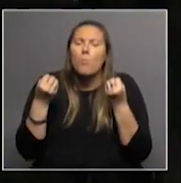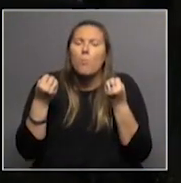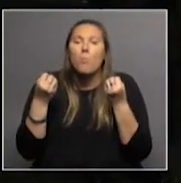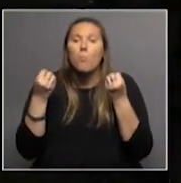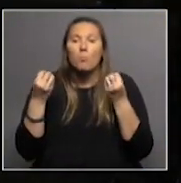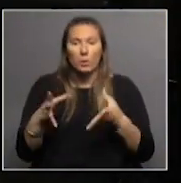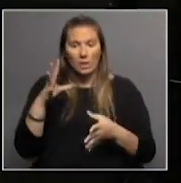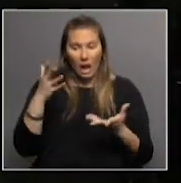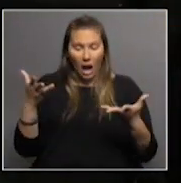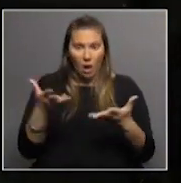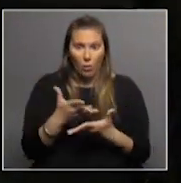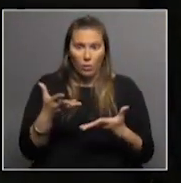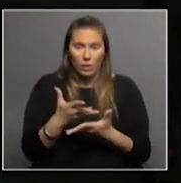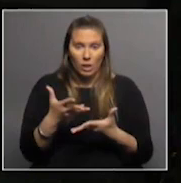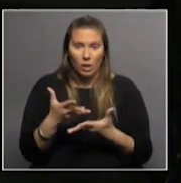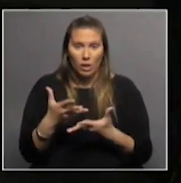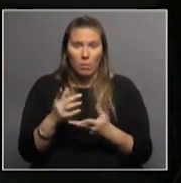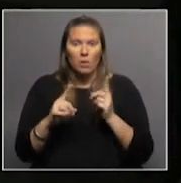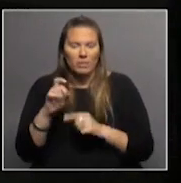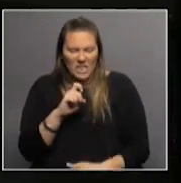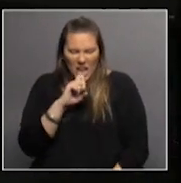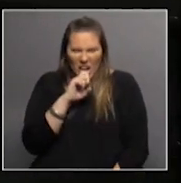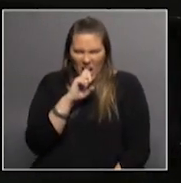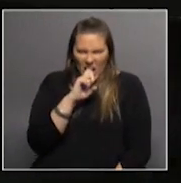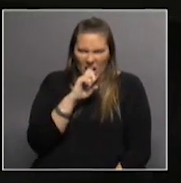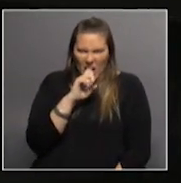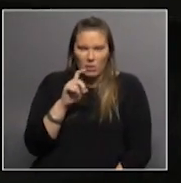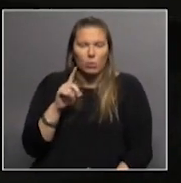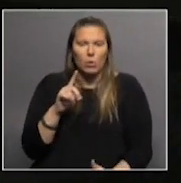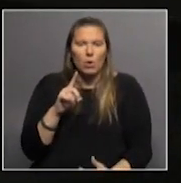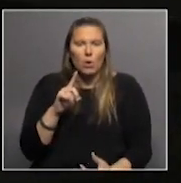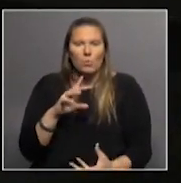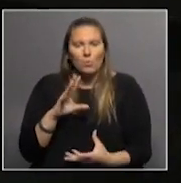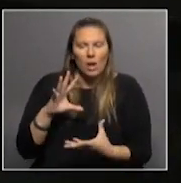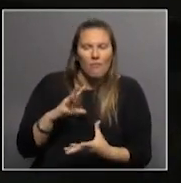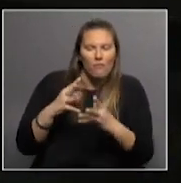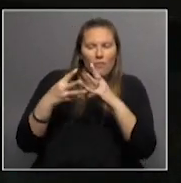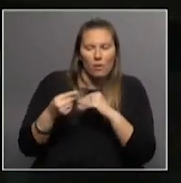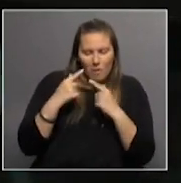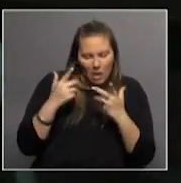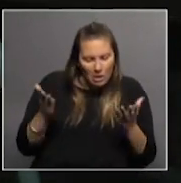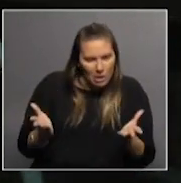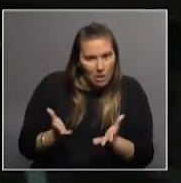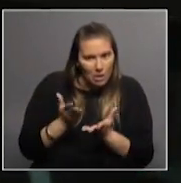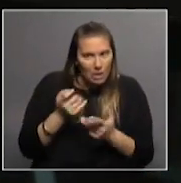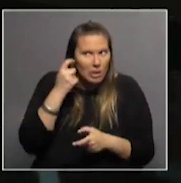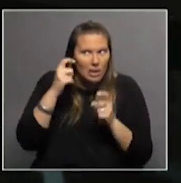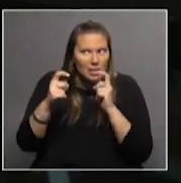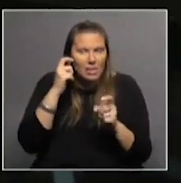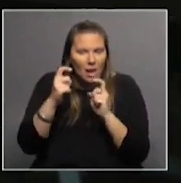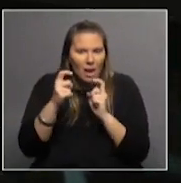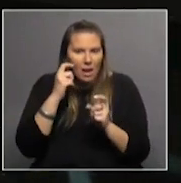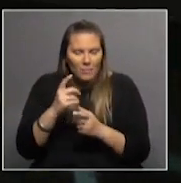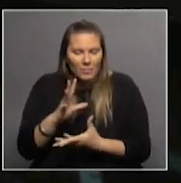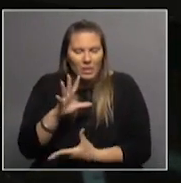esto ahora porque creo que a veces el enojo es una fuente una fuente de